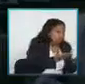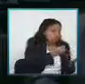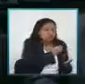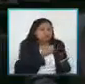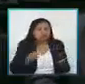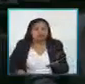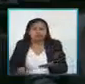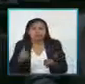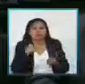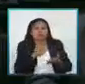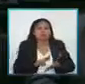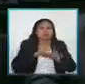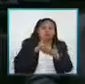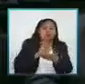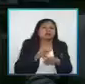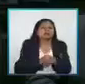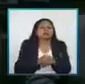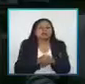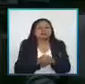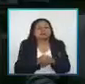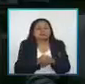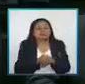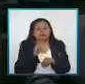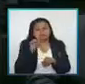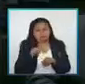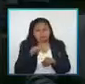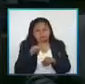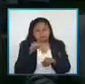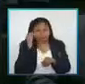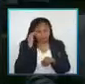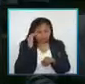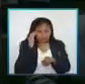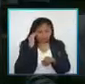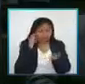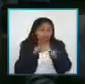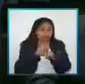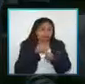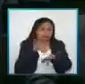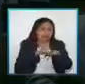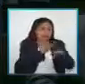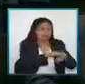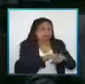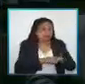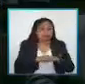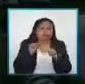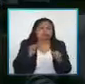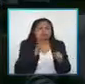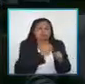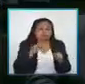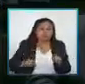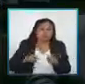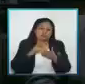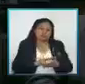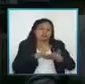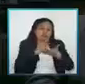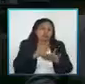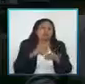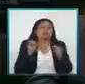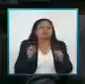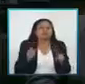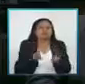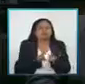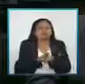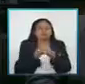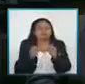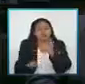señor presidente de la República. Y aquí le hacemos también un llamado al presidente de la República,